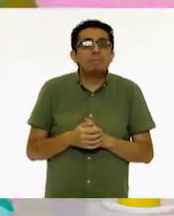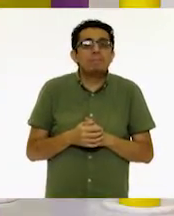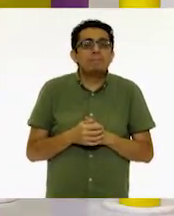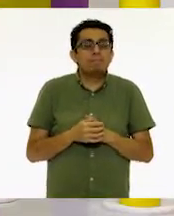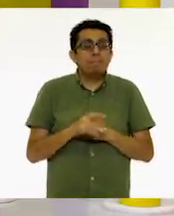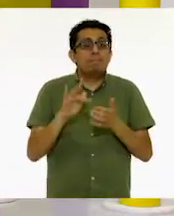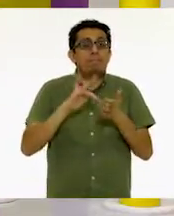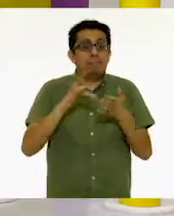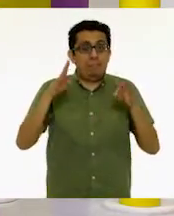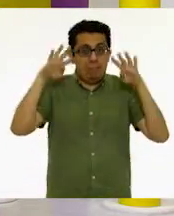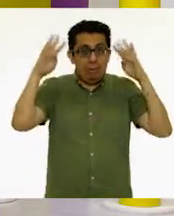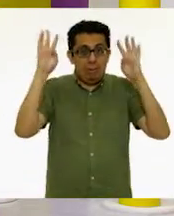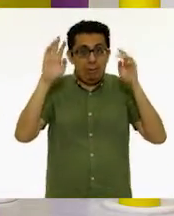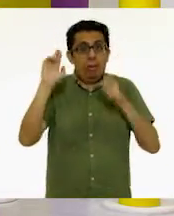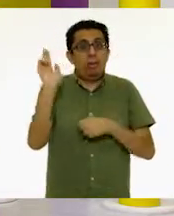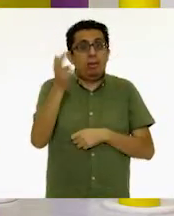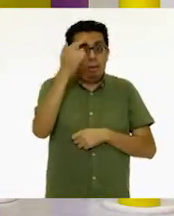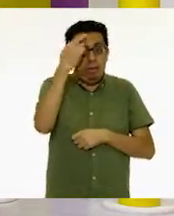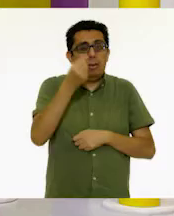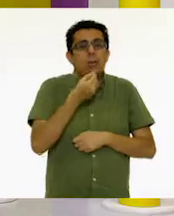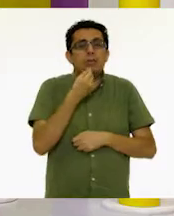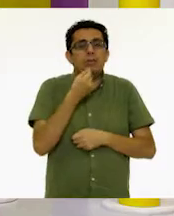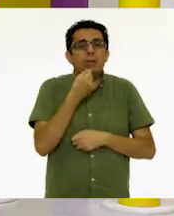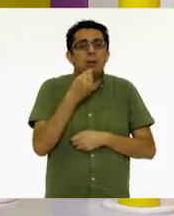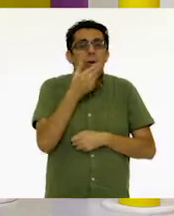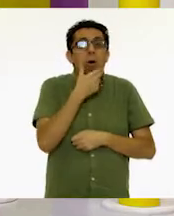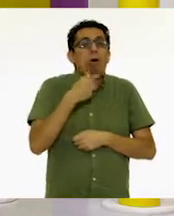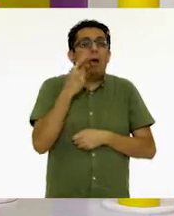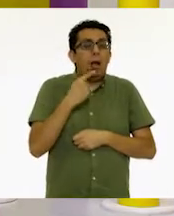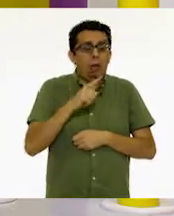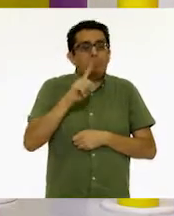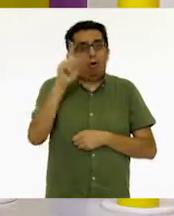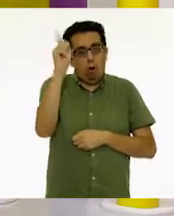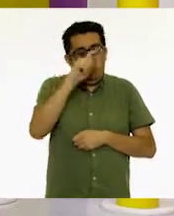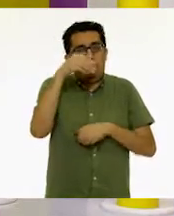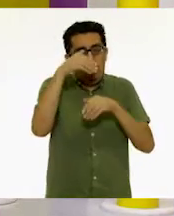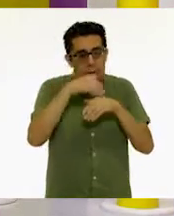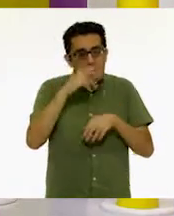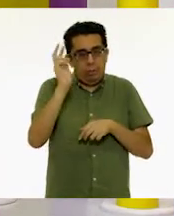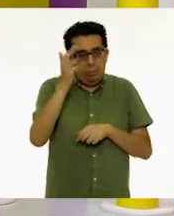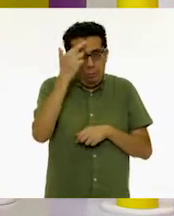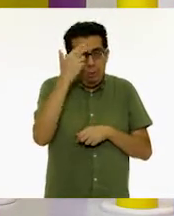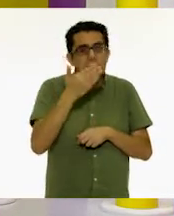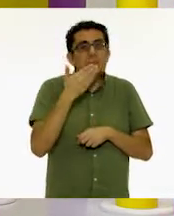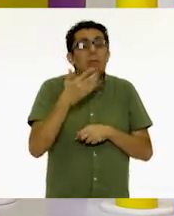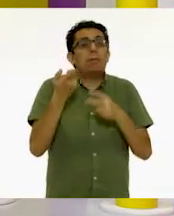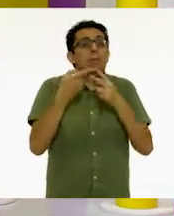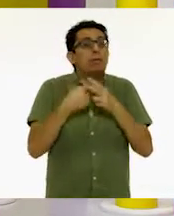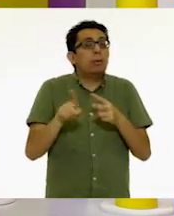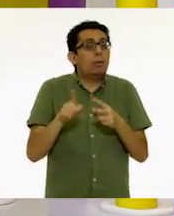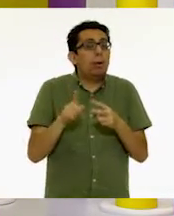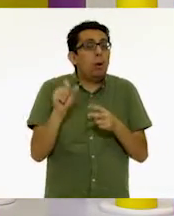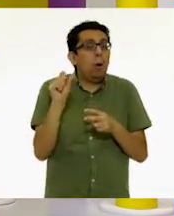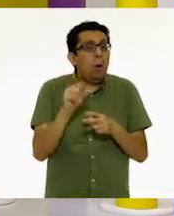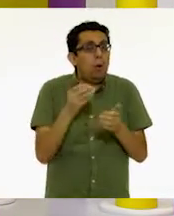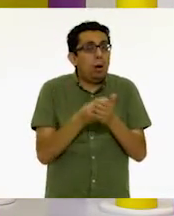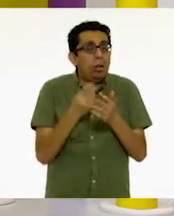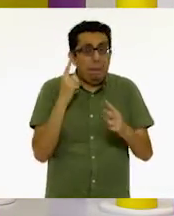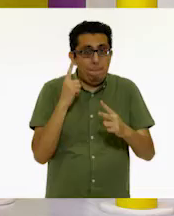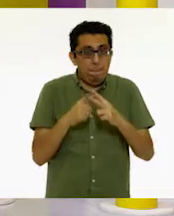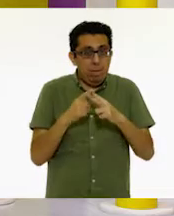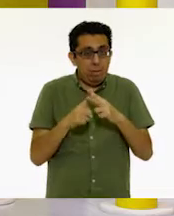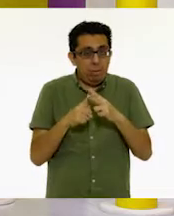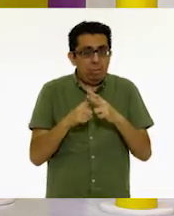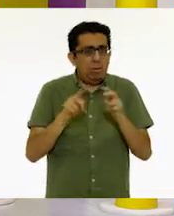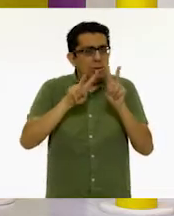Muchas gracias, Ajo Listo. Recuerden, niñas y niños, seguir estas recomendaciones. Muy bien, vamos a comenzar con nuestra clase de matemáticas